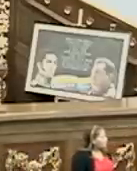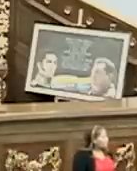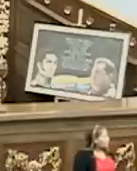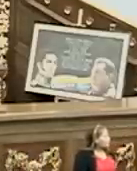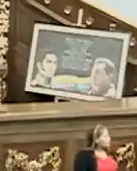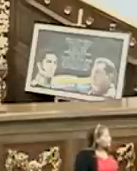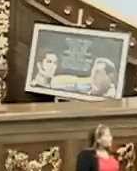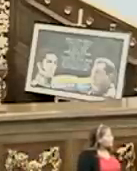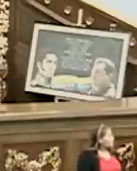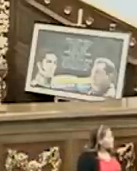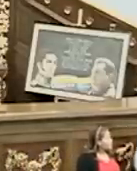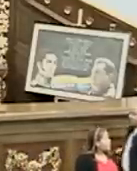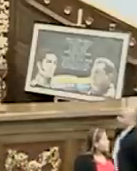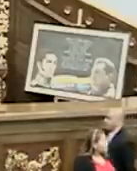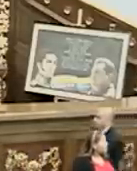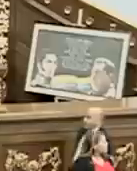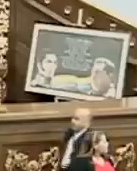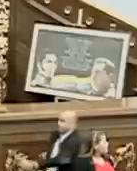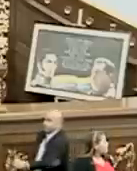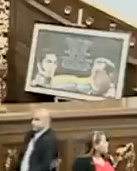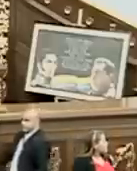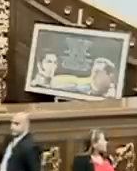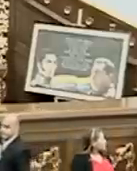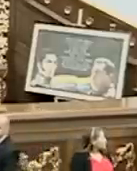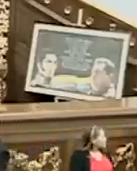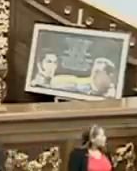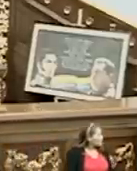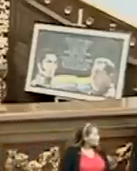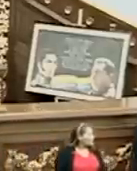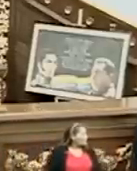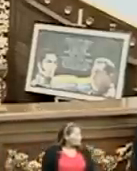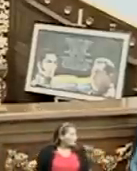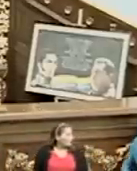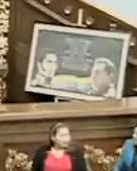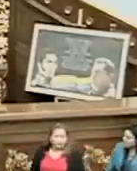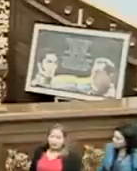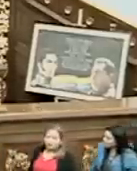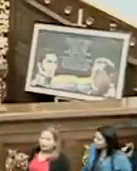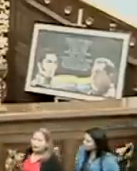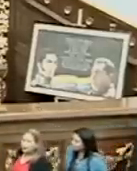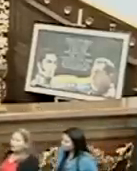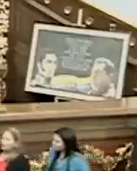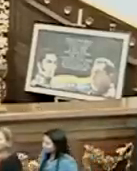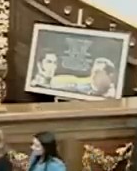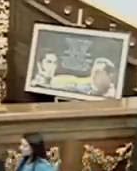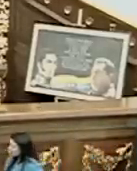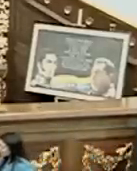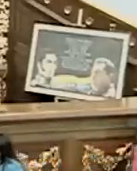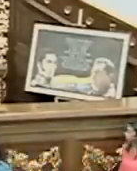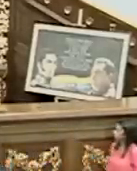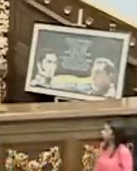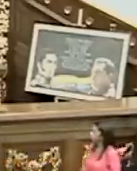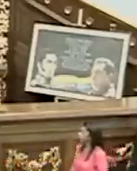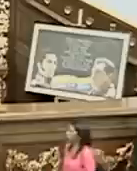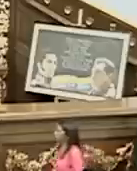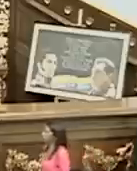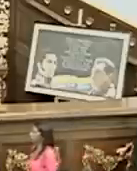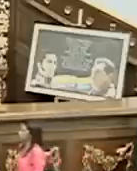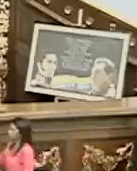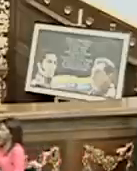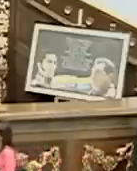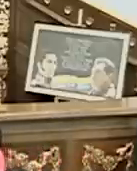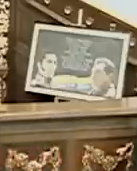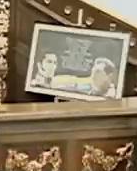los diputados Rodolfo Sanz, el diputado Juan Carlos Alvarado y el diputado Jorge Rodríguez,